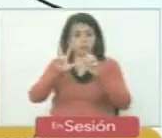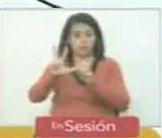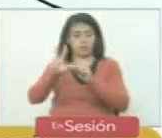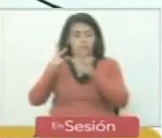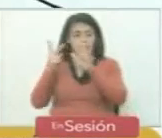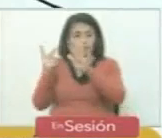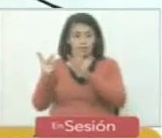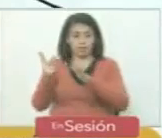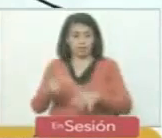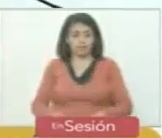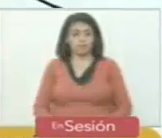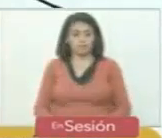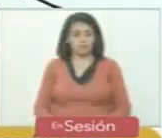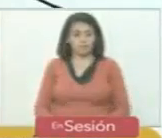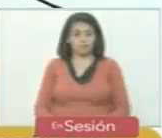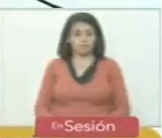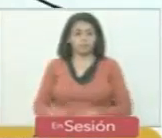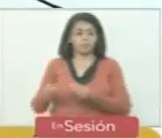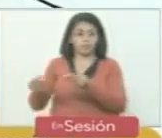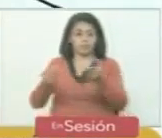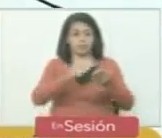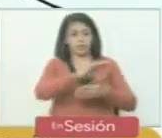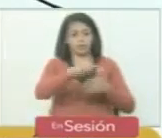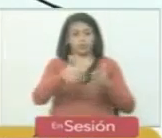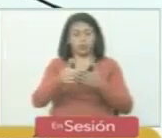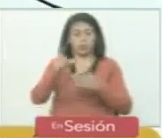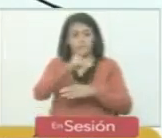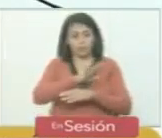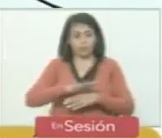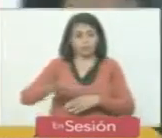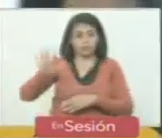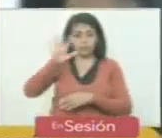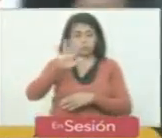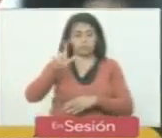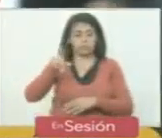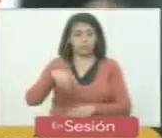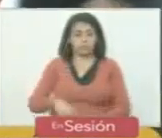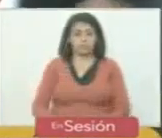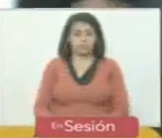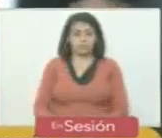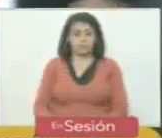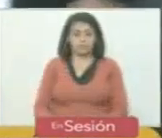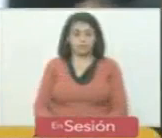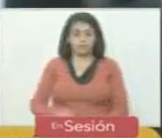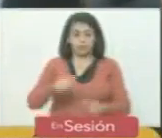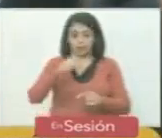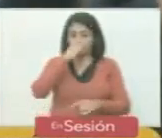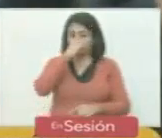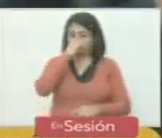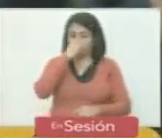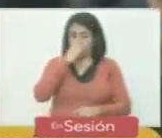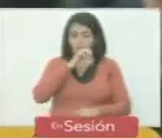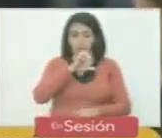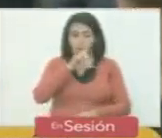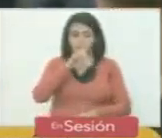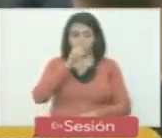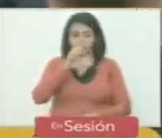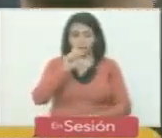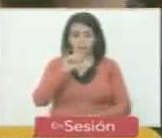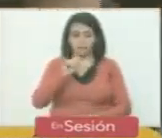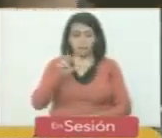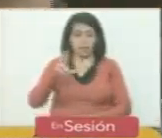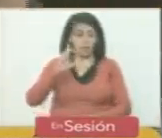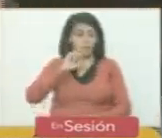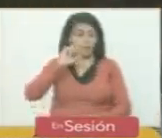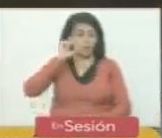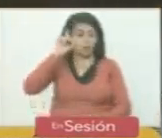1937, y se distribuye por todo el territorio nacional. Aquí el general Eleazar López Contreras, muy